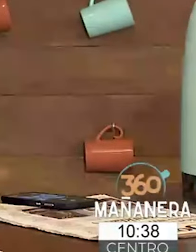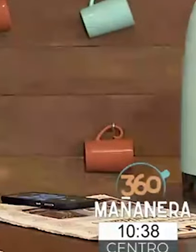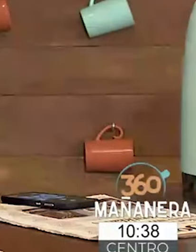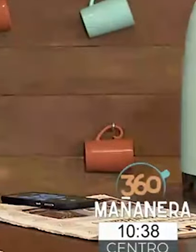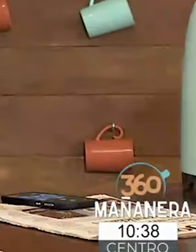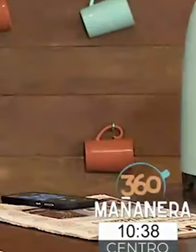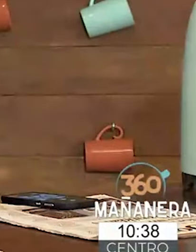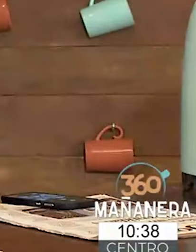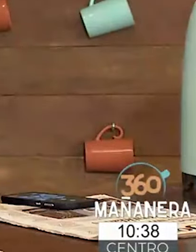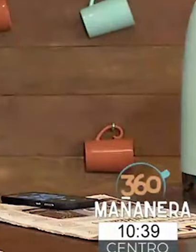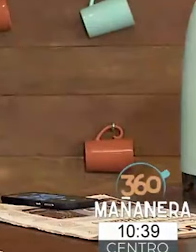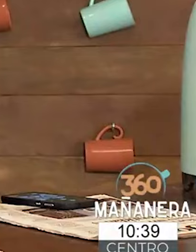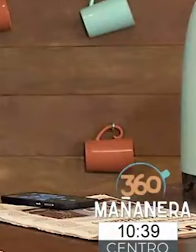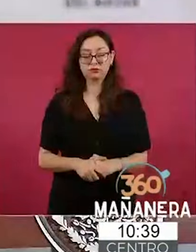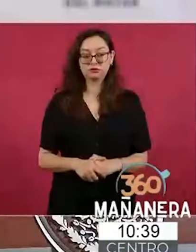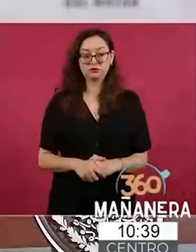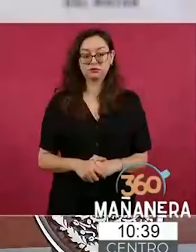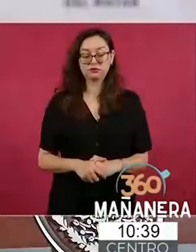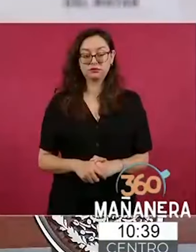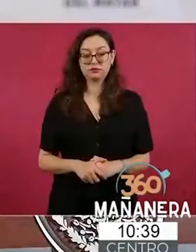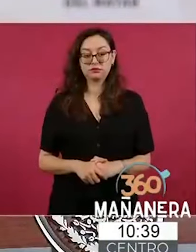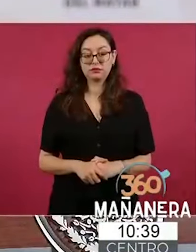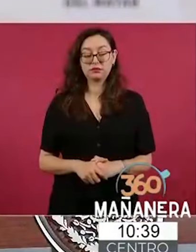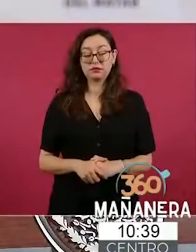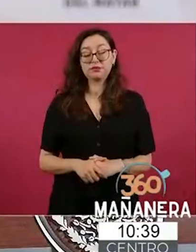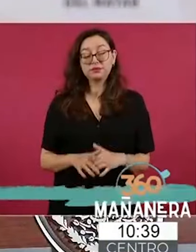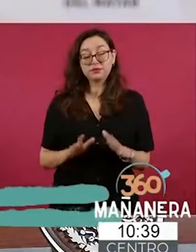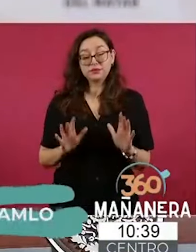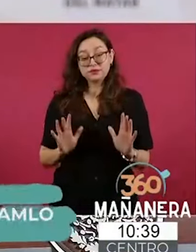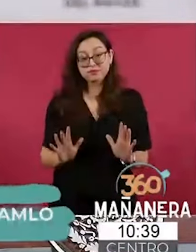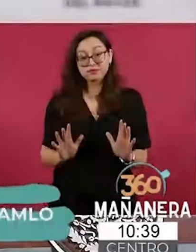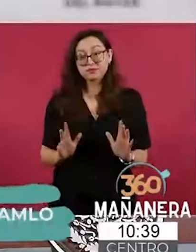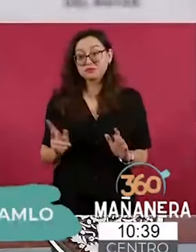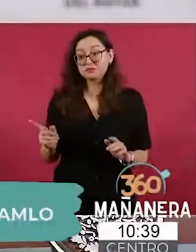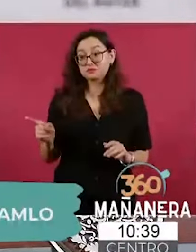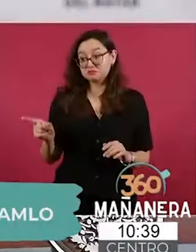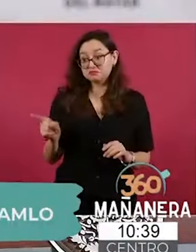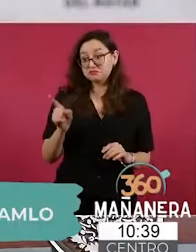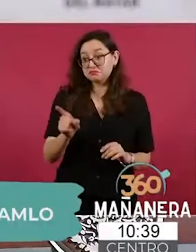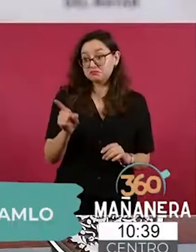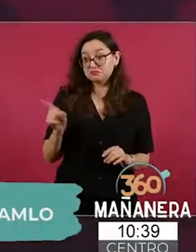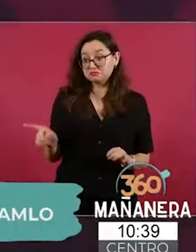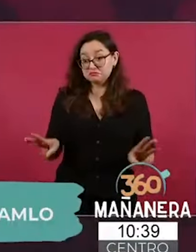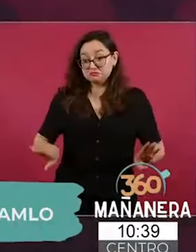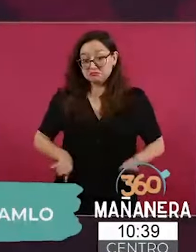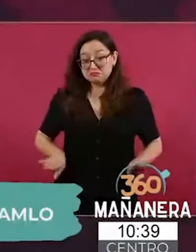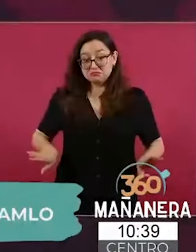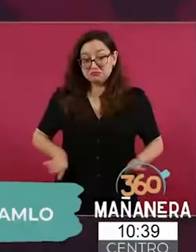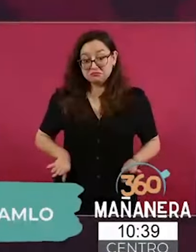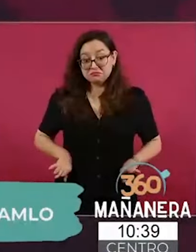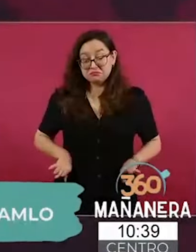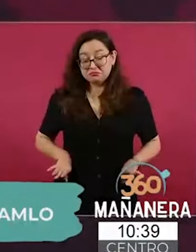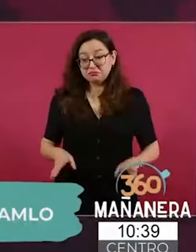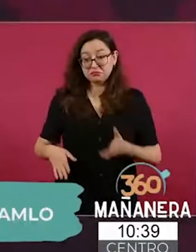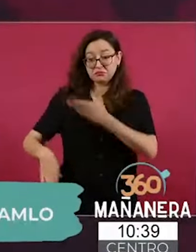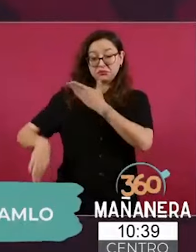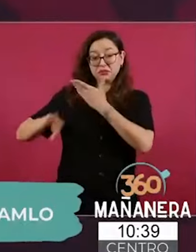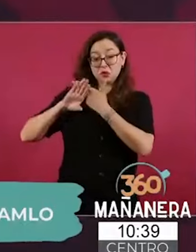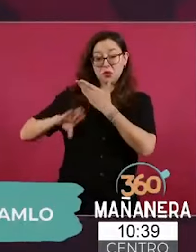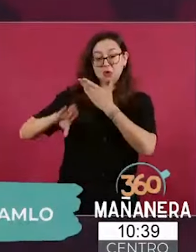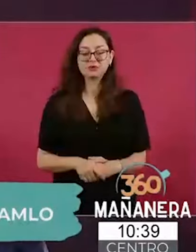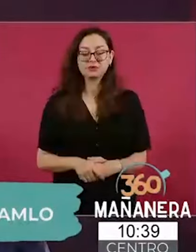Claudio González se han portado muy bien nuestros